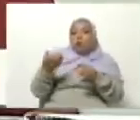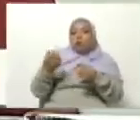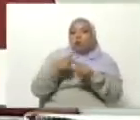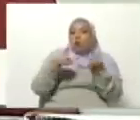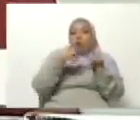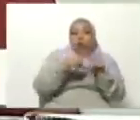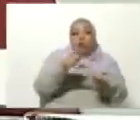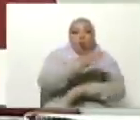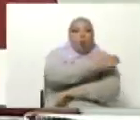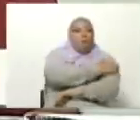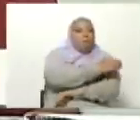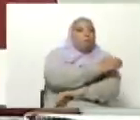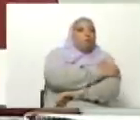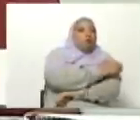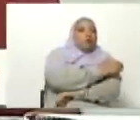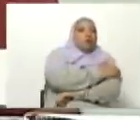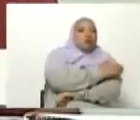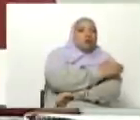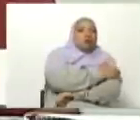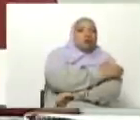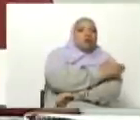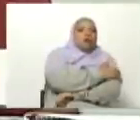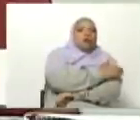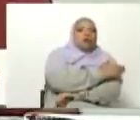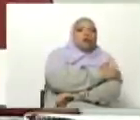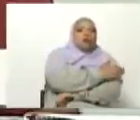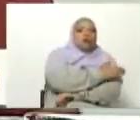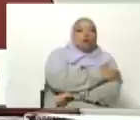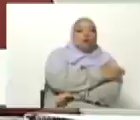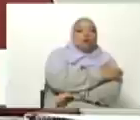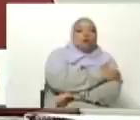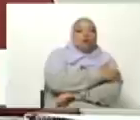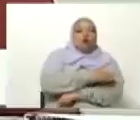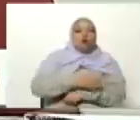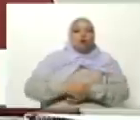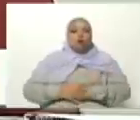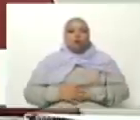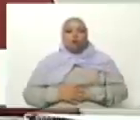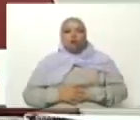venir para acá la OEA a hacerlas, no, no. Eso está descartado de una vez.